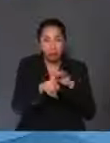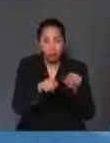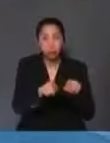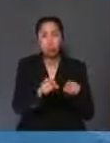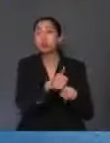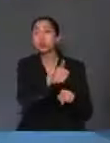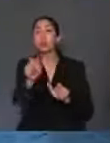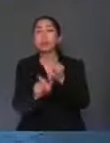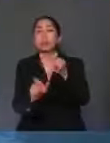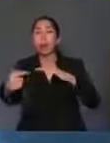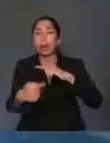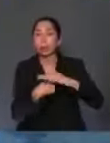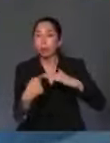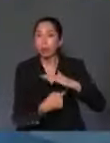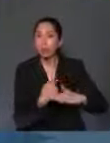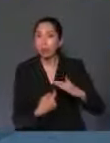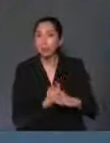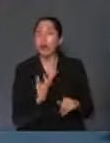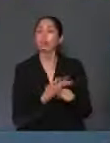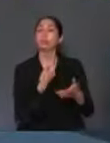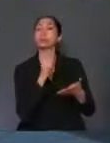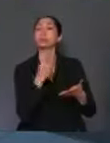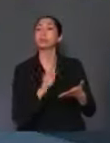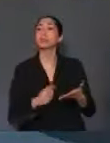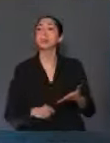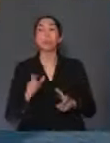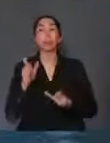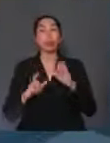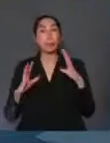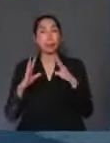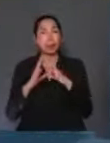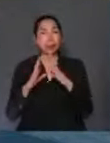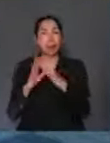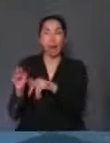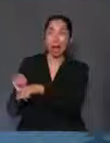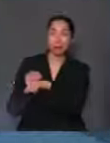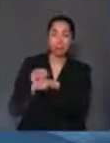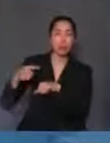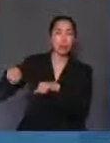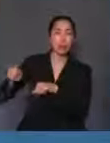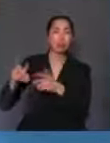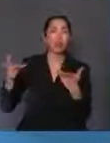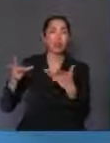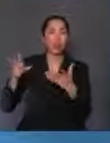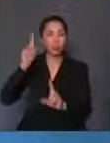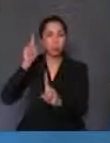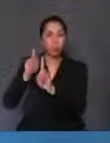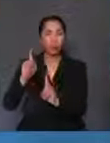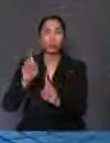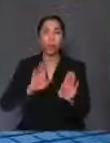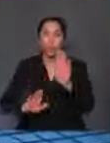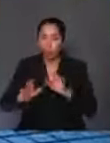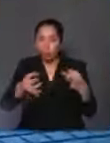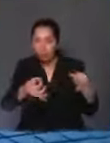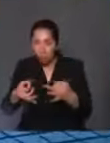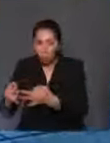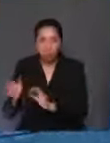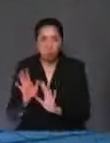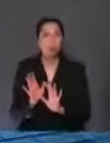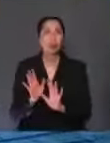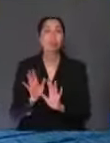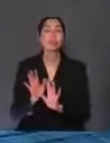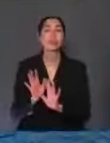personas del ejército desde muy tempranito nos decía, ya están disponibles para preocuparse de la seguridad. Pero acá lo que están esperando ya, porque está todo listo, es